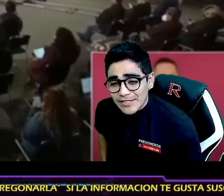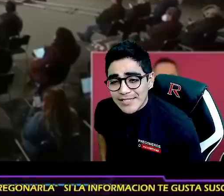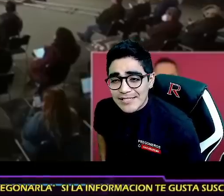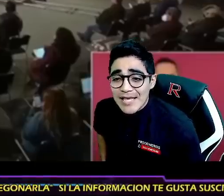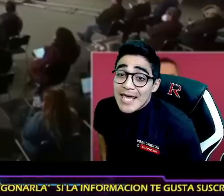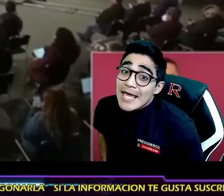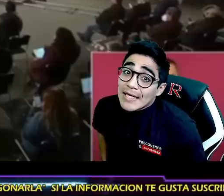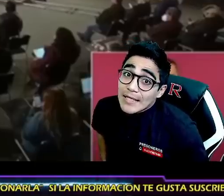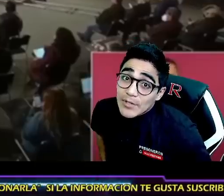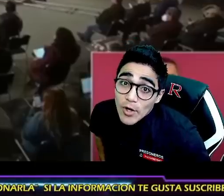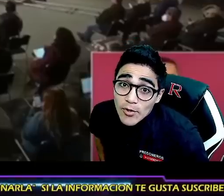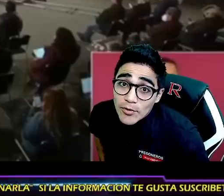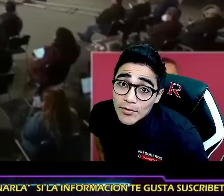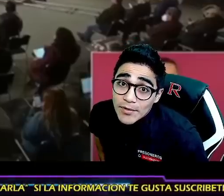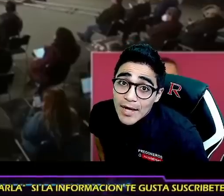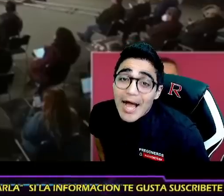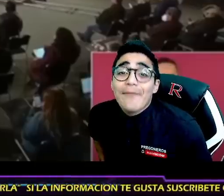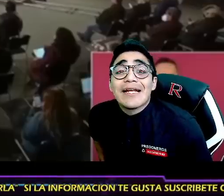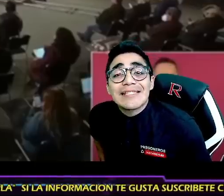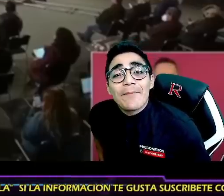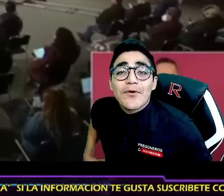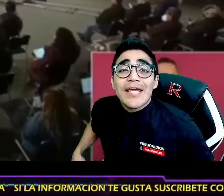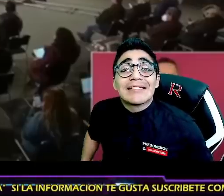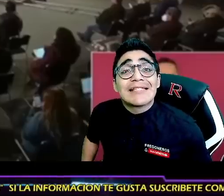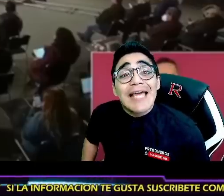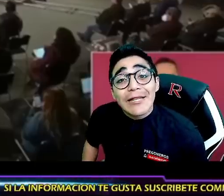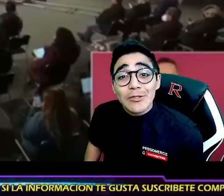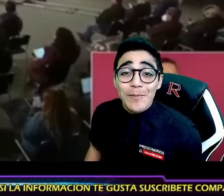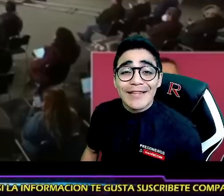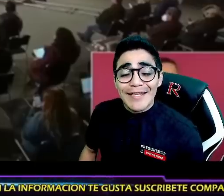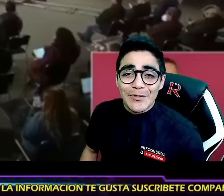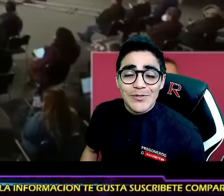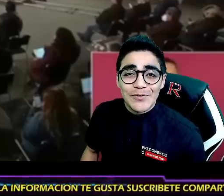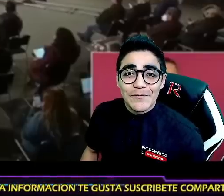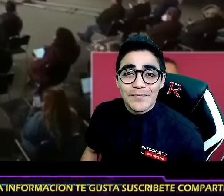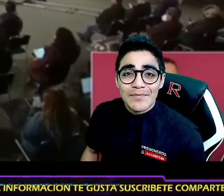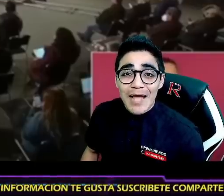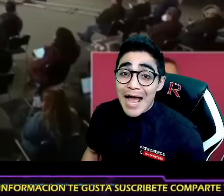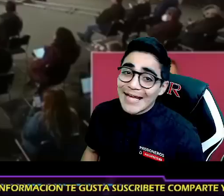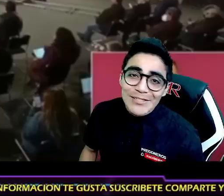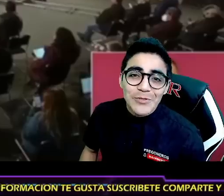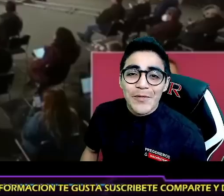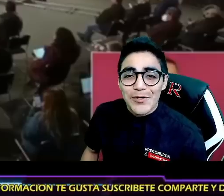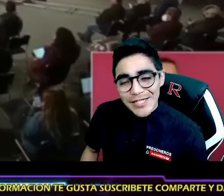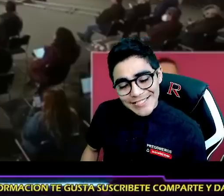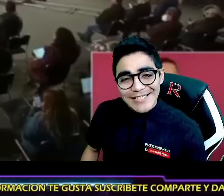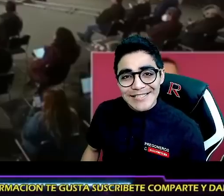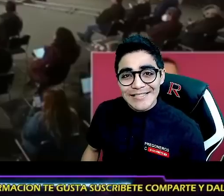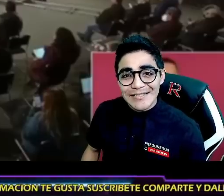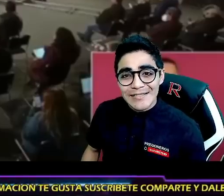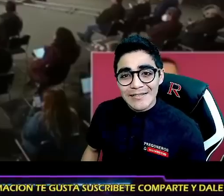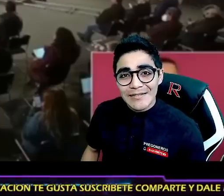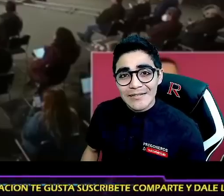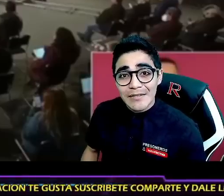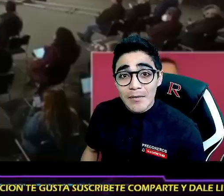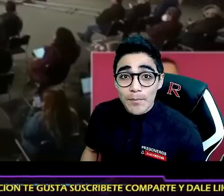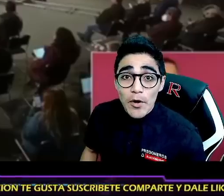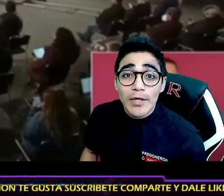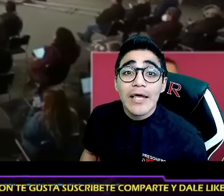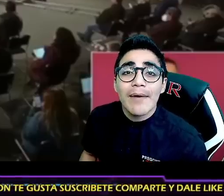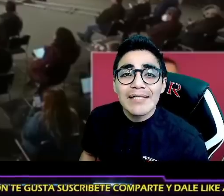ciertos periodistas y ojo a ver si apoyan ciertos partidos a estos periodistas